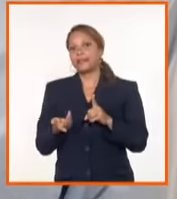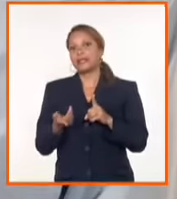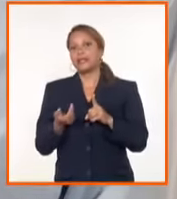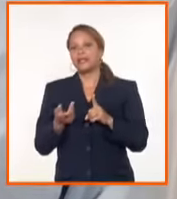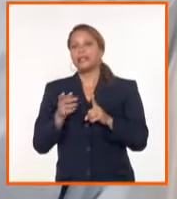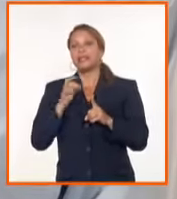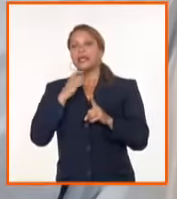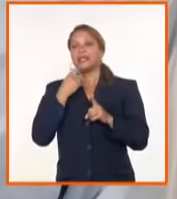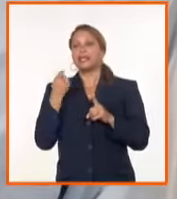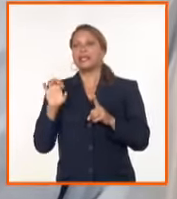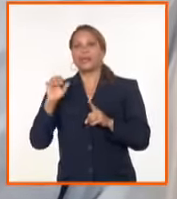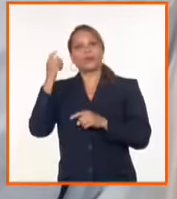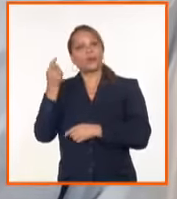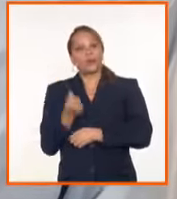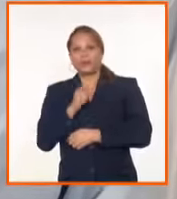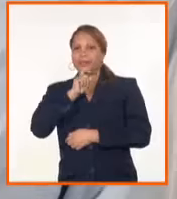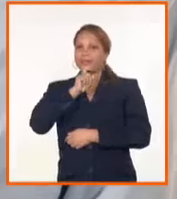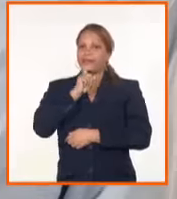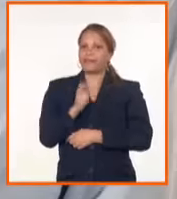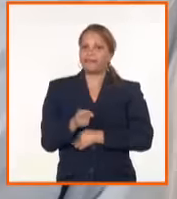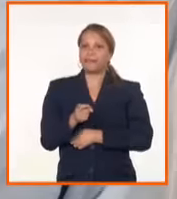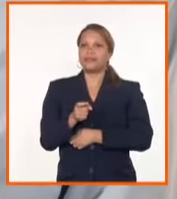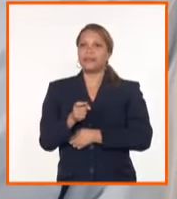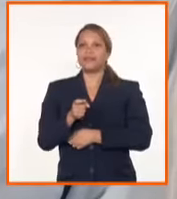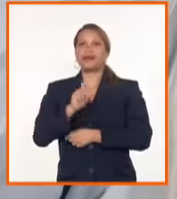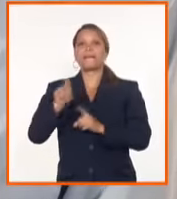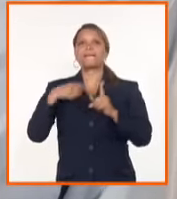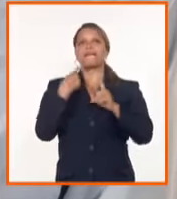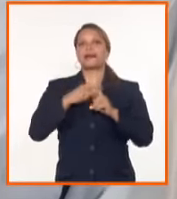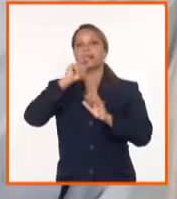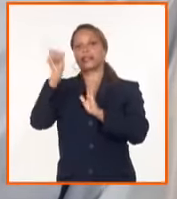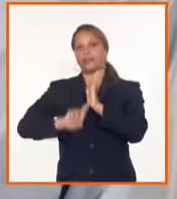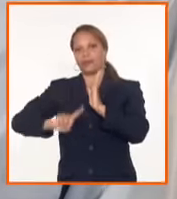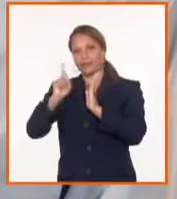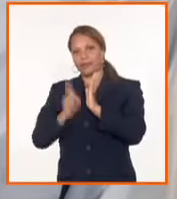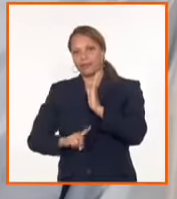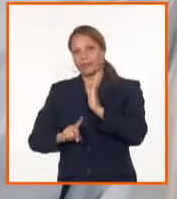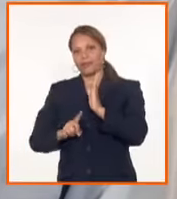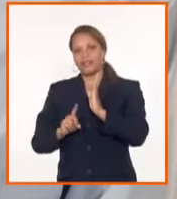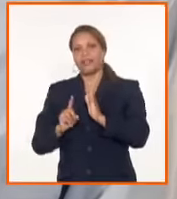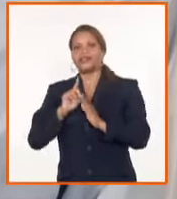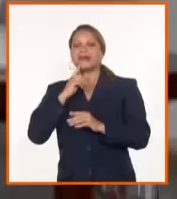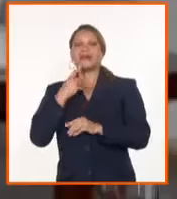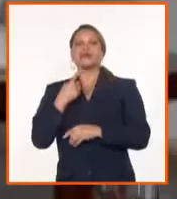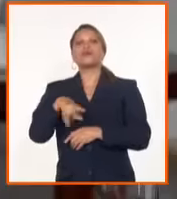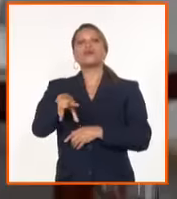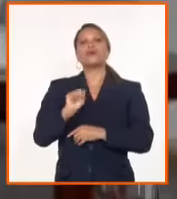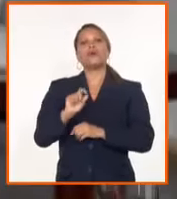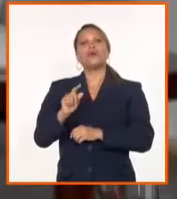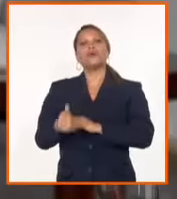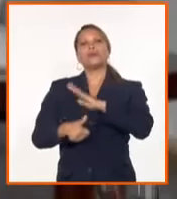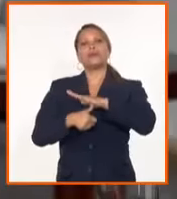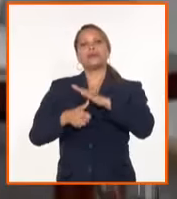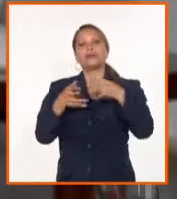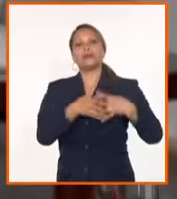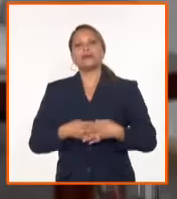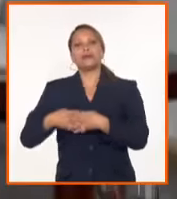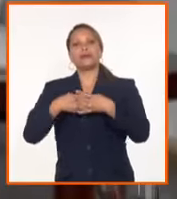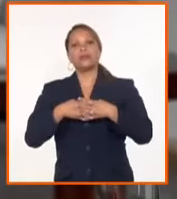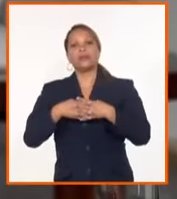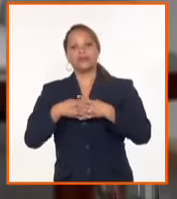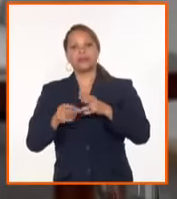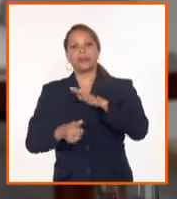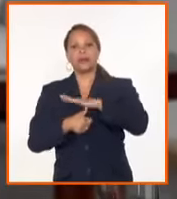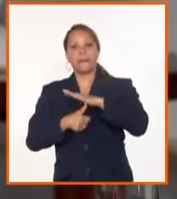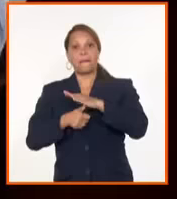financiera y una enorme persecución energética. Viene Biden y mantiene esas medidas y ese